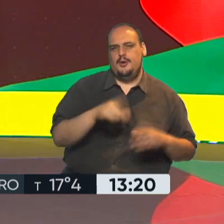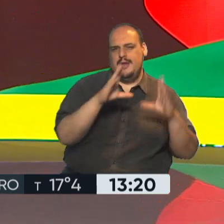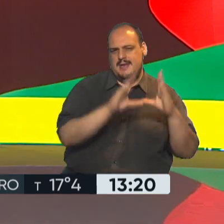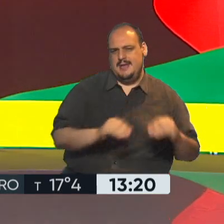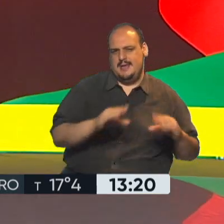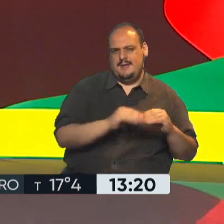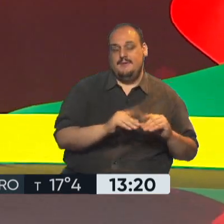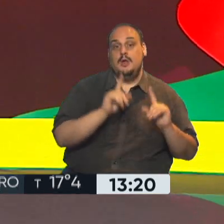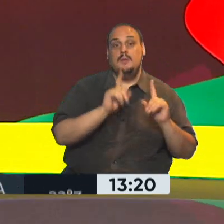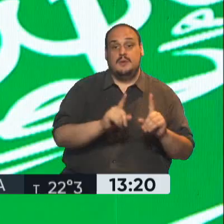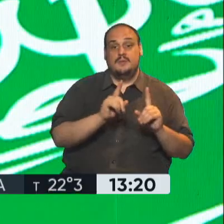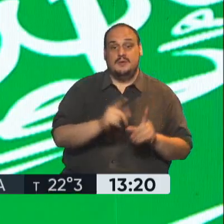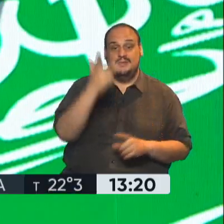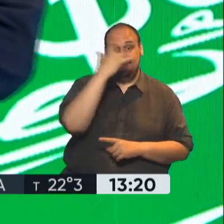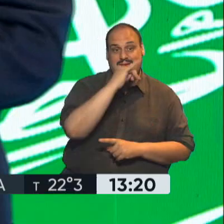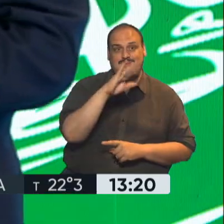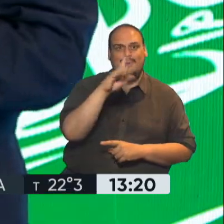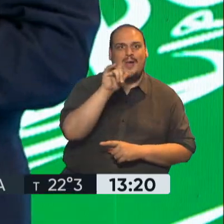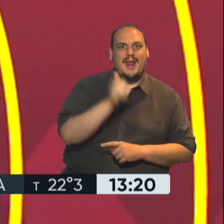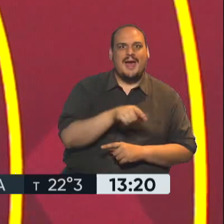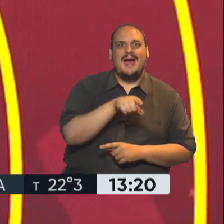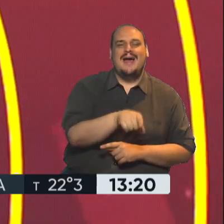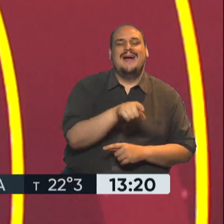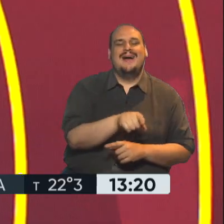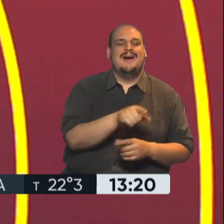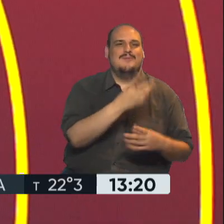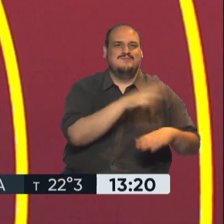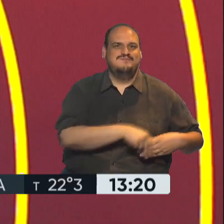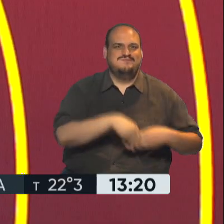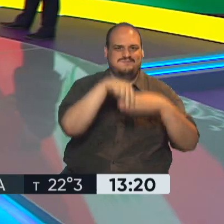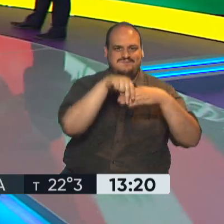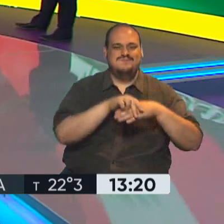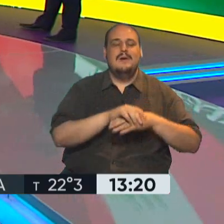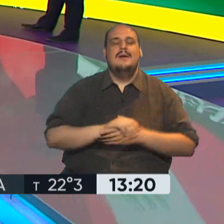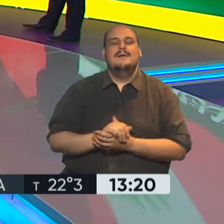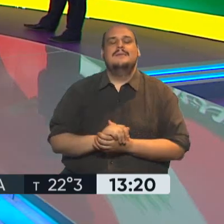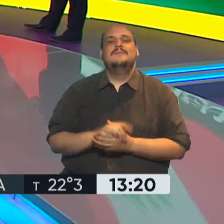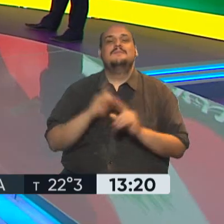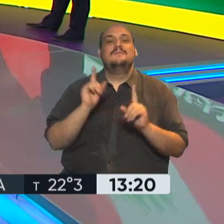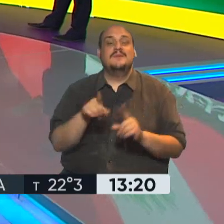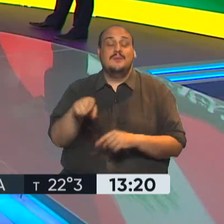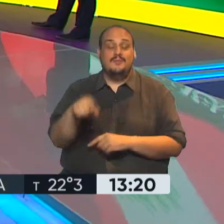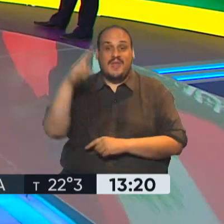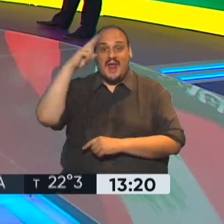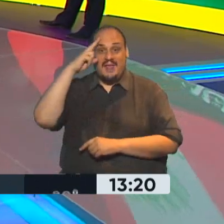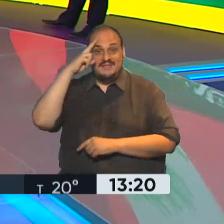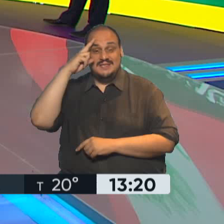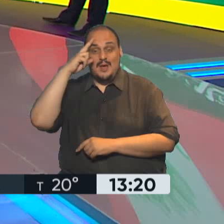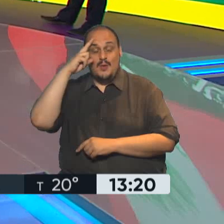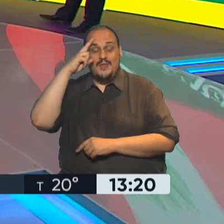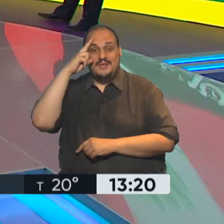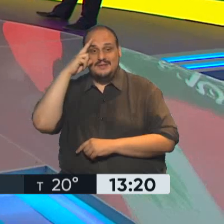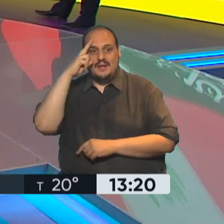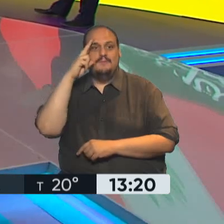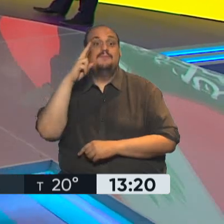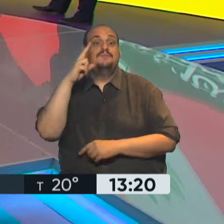recordemos, forma parte de Hezbollah. Claro, claro. Y vamos a la última placa de octubre. Arabia Saudita expulsa al embajador libanés